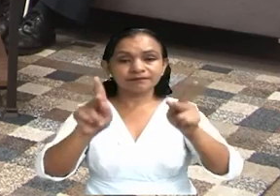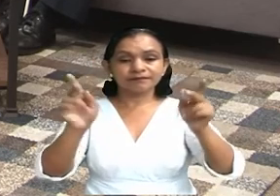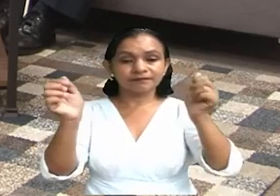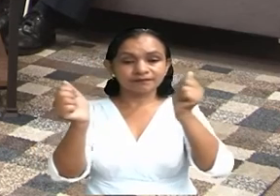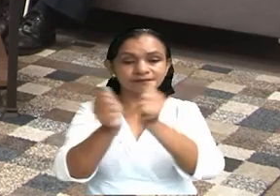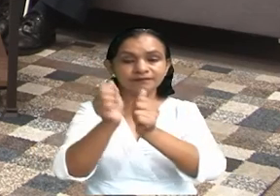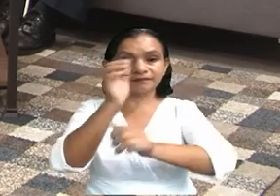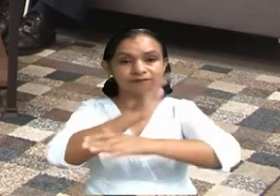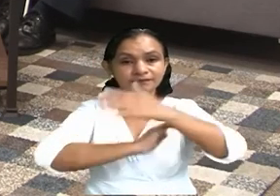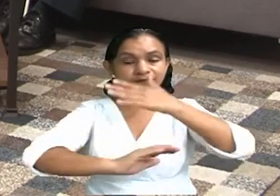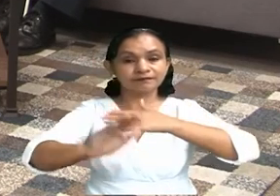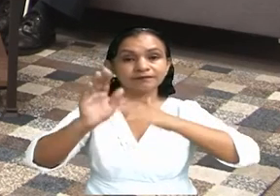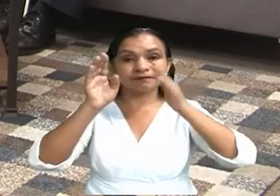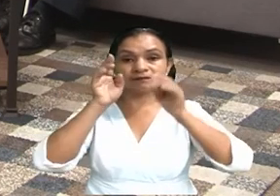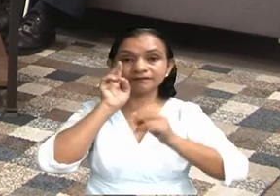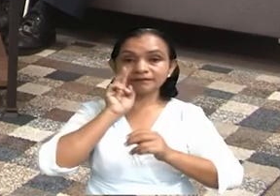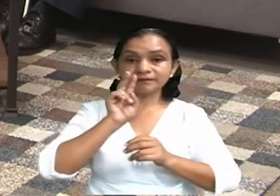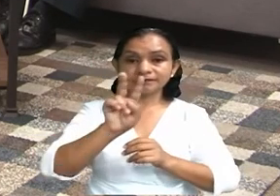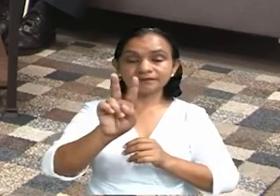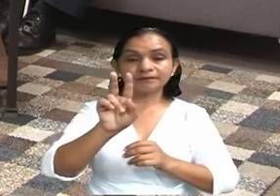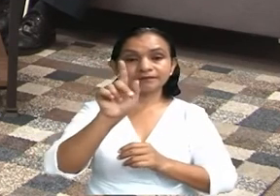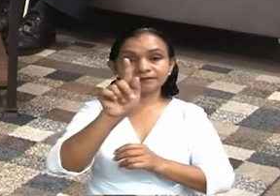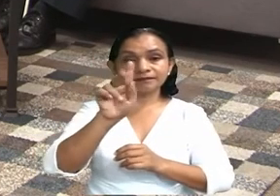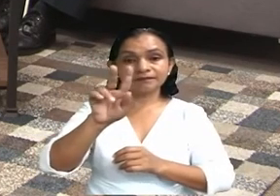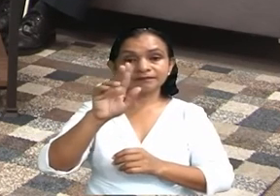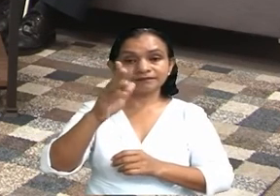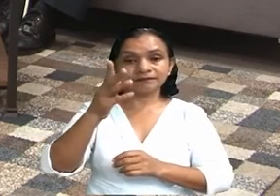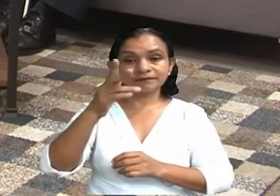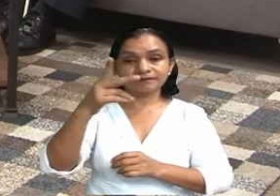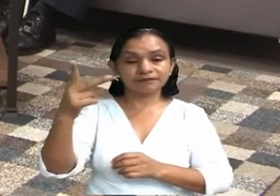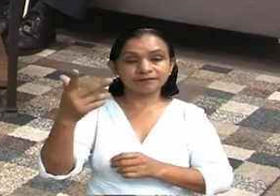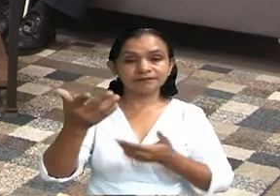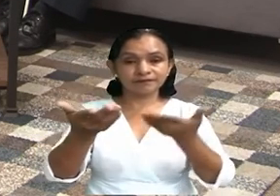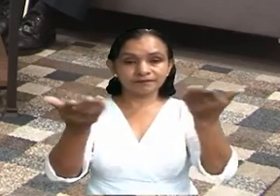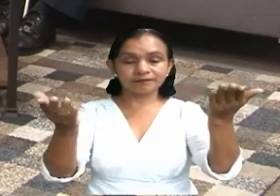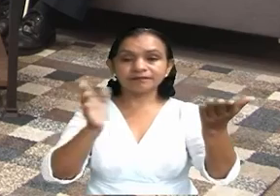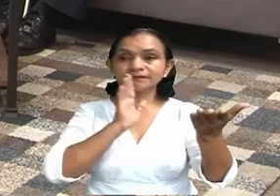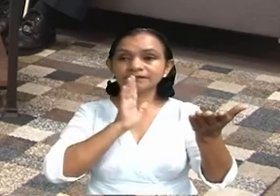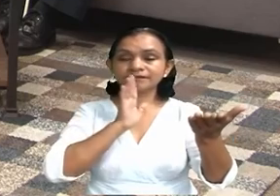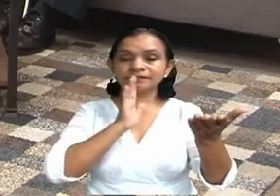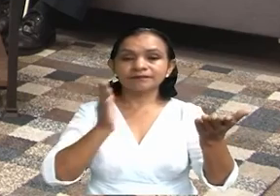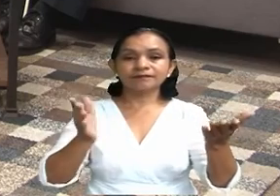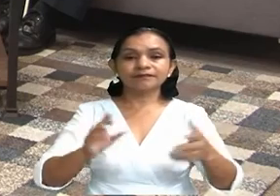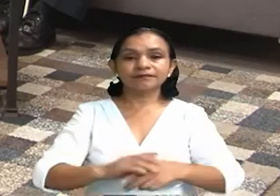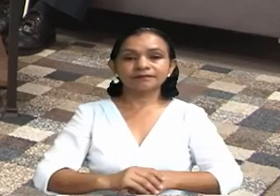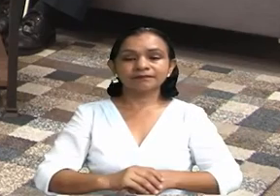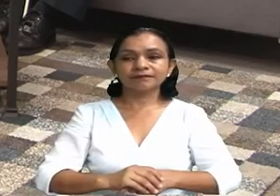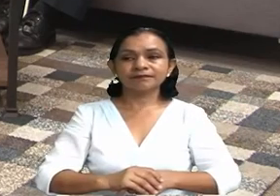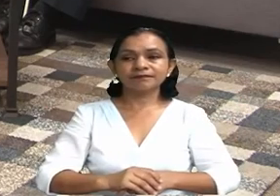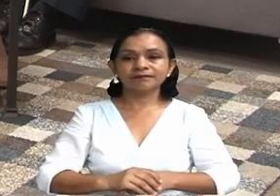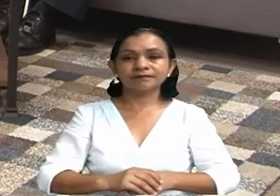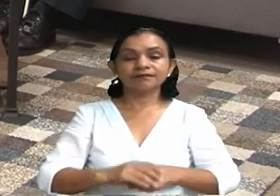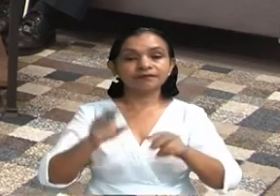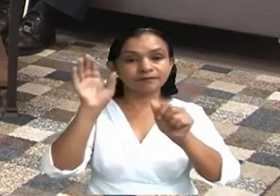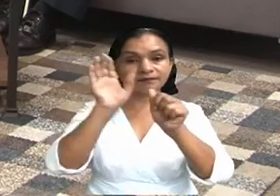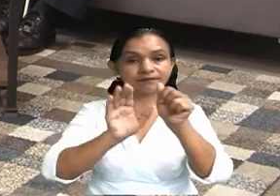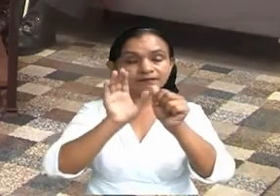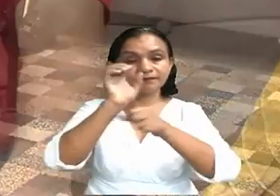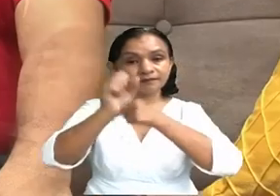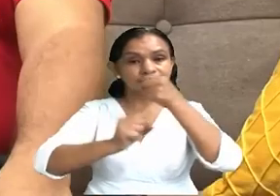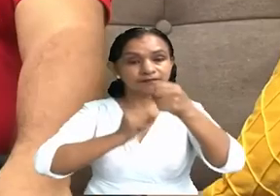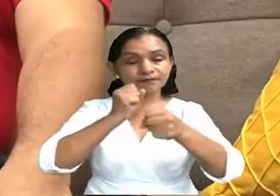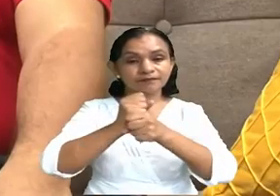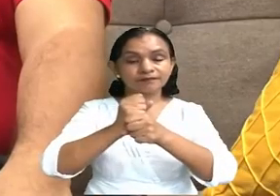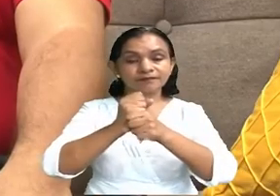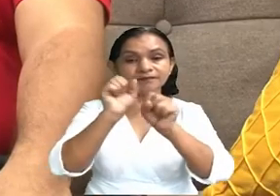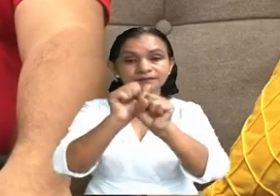que están, pues, al pendiente de este canal, pues adelante, ¿no? Tiene el espacio en un minuto. Cada año las asociaciones